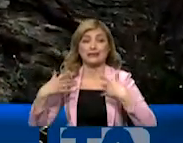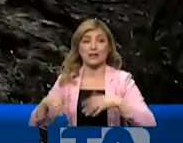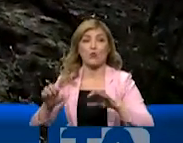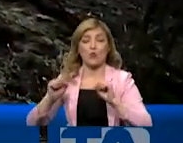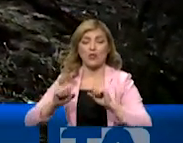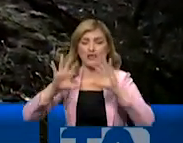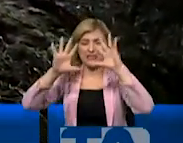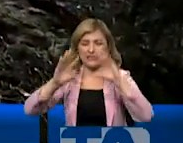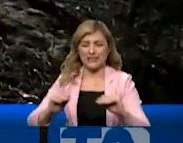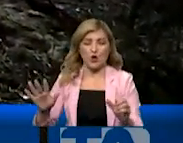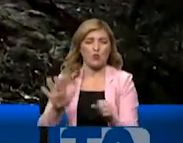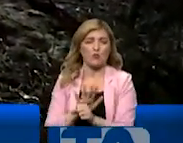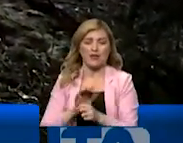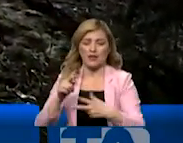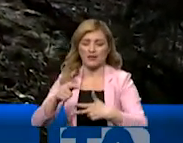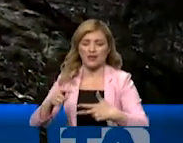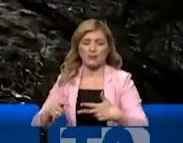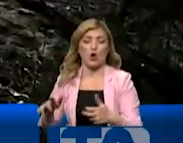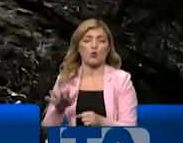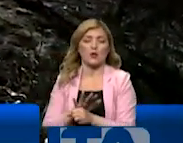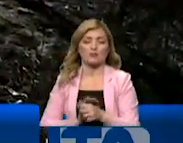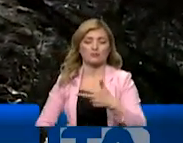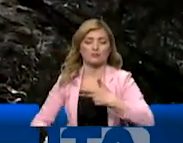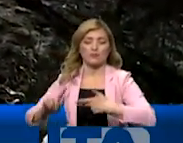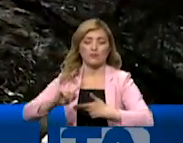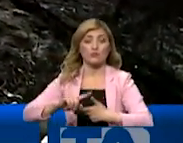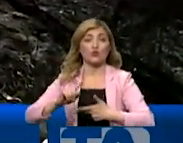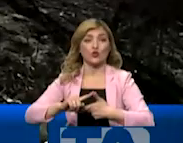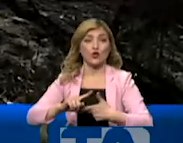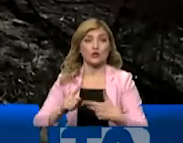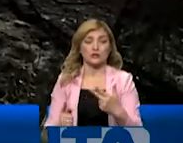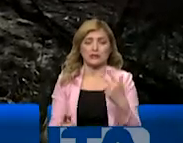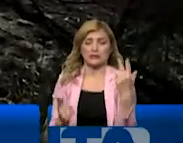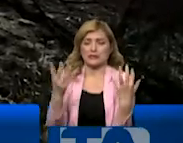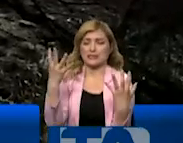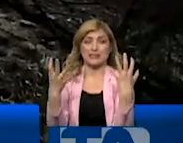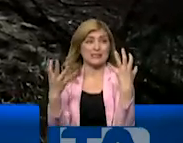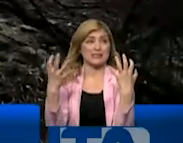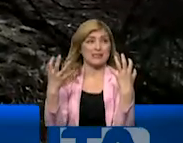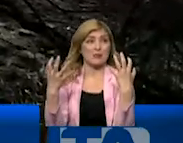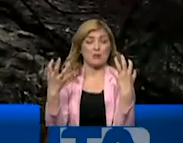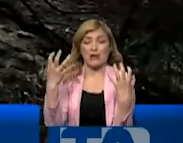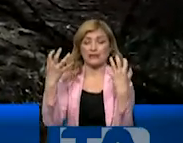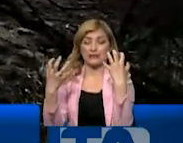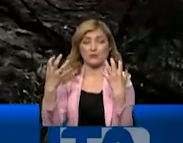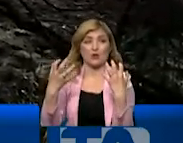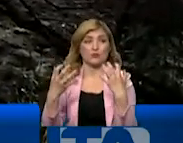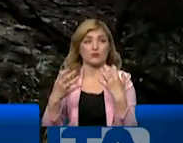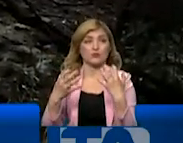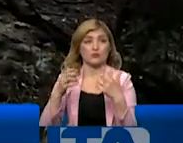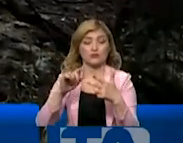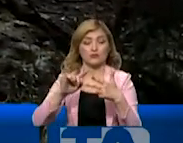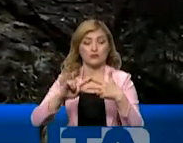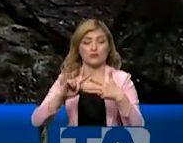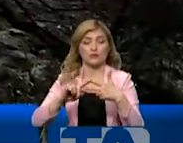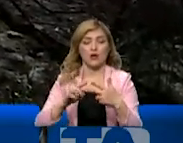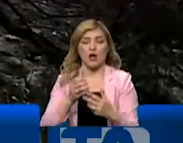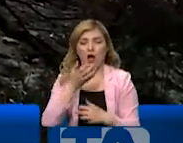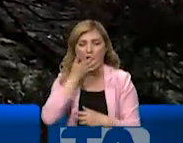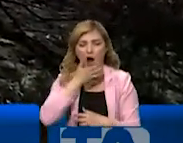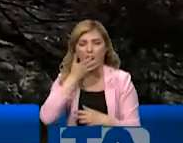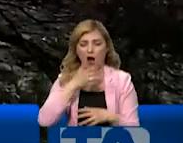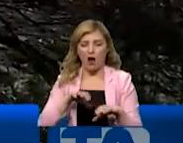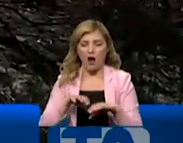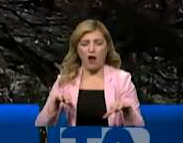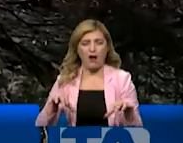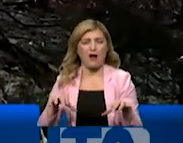extinguir el incendio por completo el 1 es el tipo de vegetación los pencos también mantienen calor y